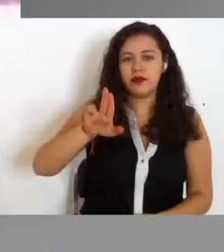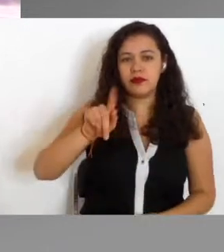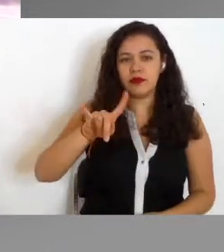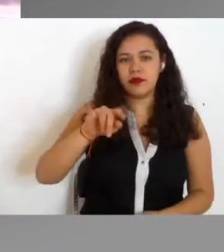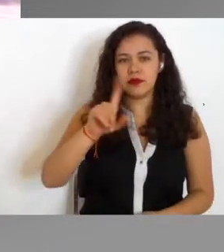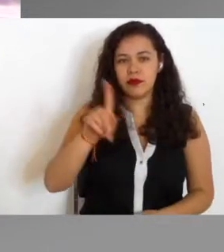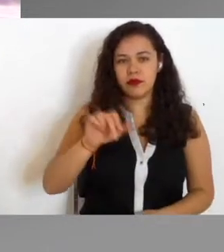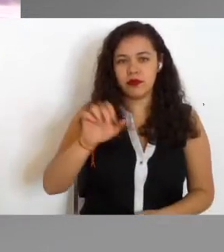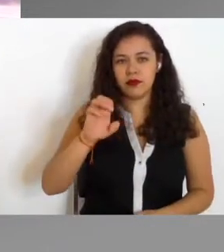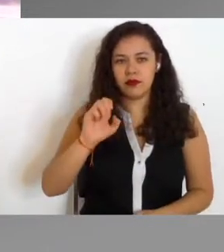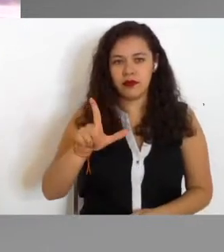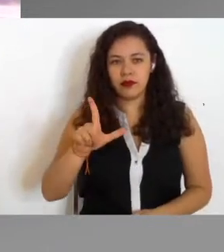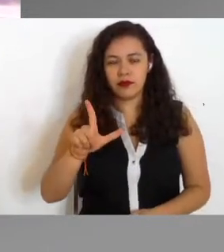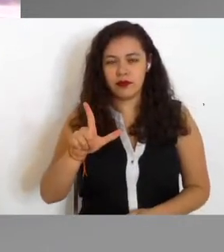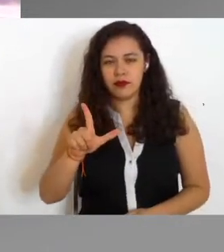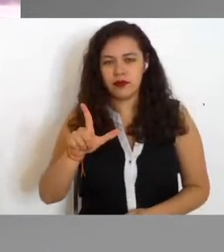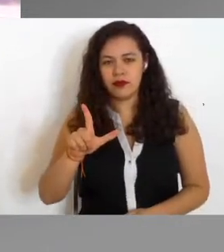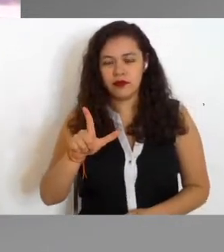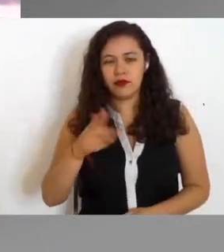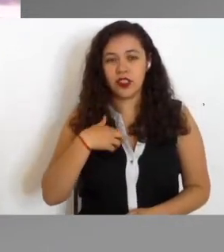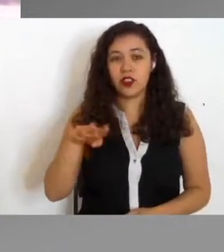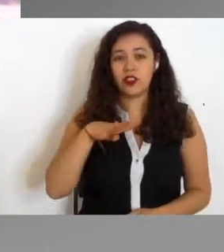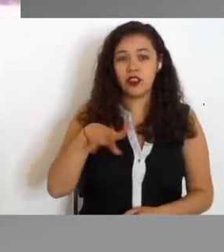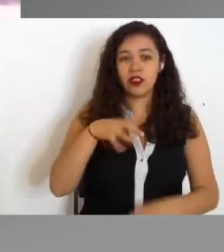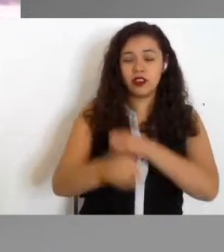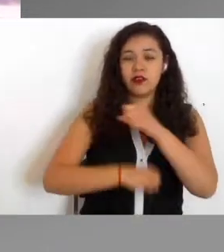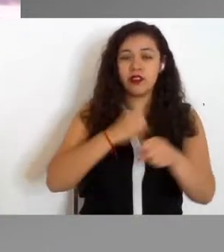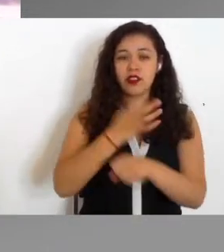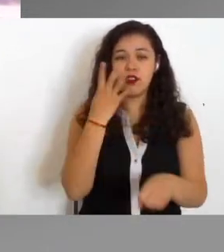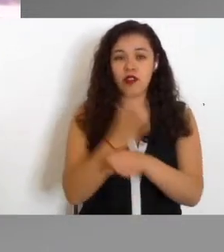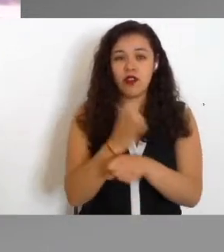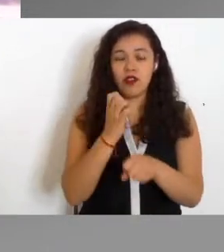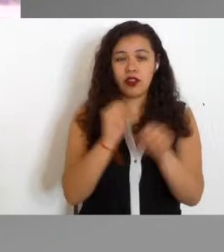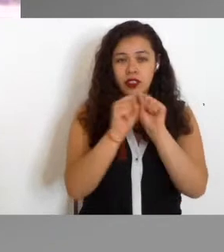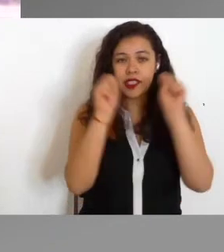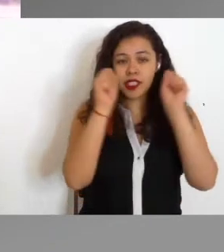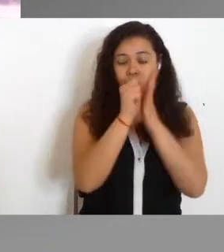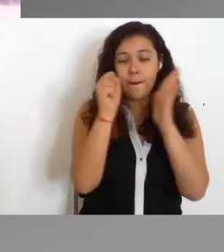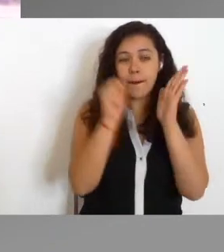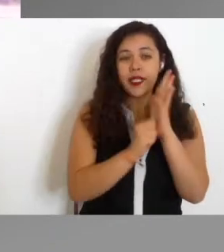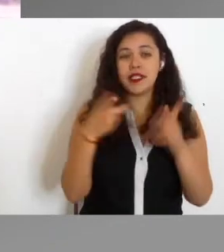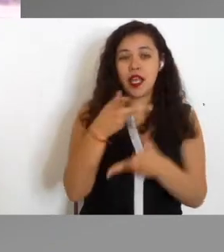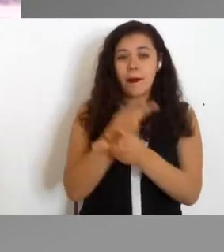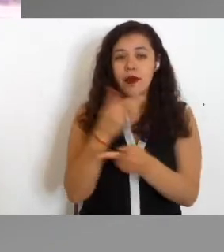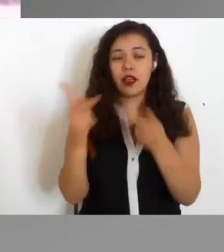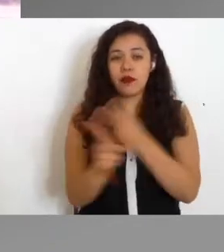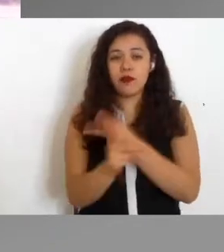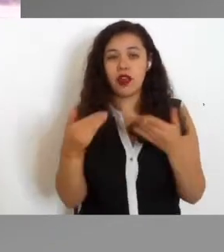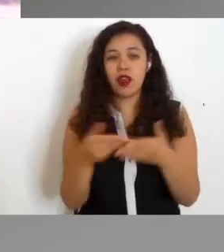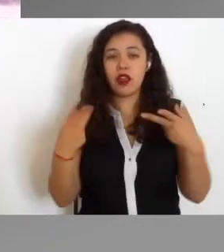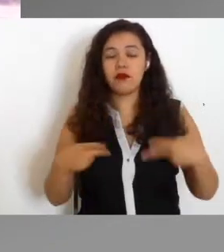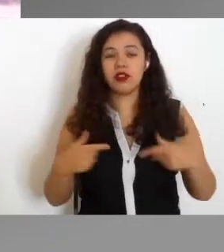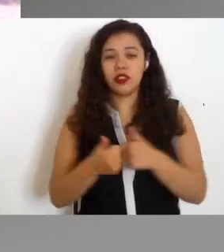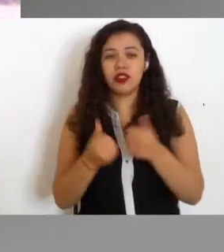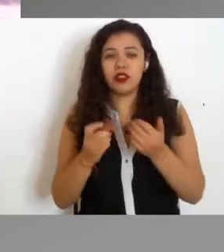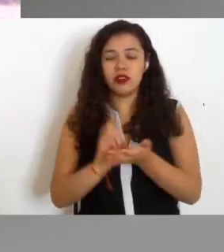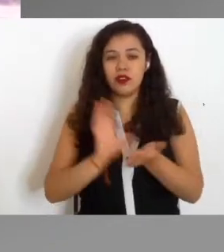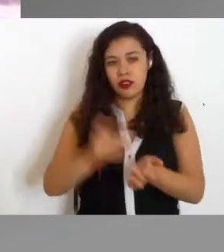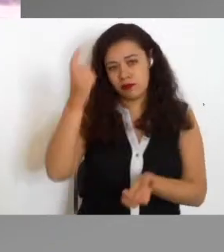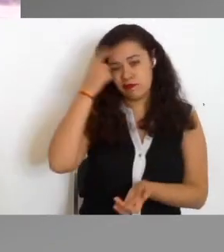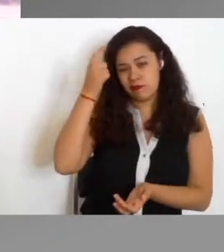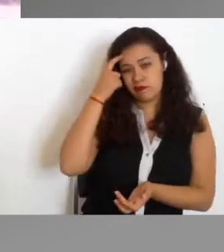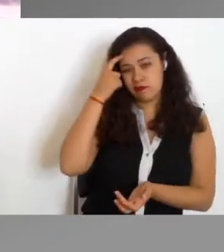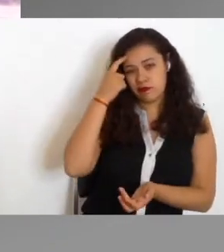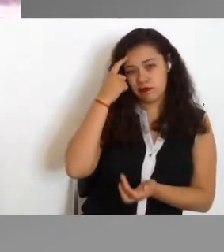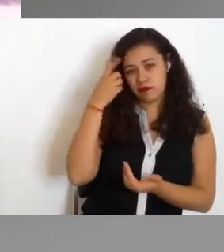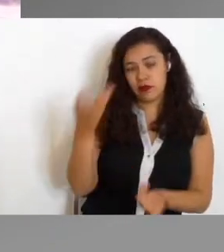Soy Quetzal y tengo 19 años, estudiante de cuarto semestre de bachillerato. Socialmente se me considera persona con discapacidad intelectual. Una de